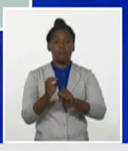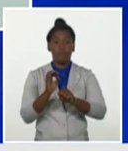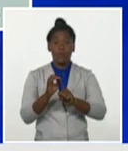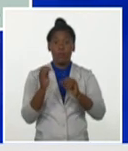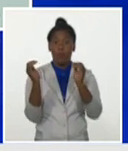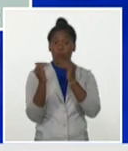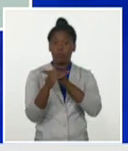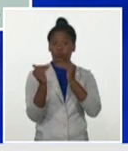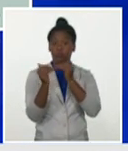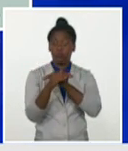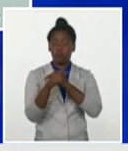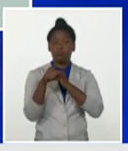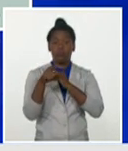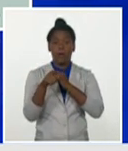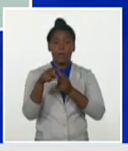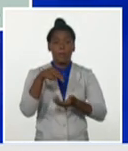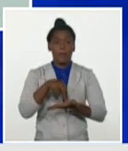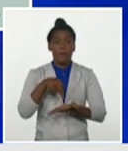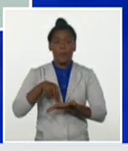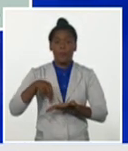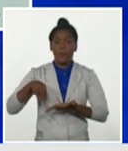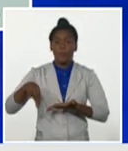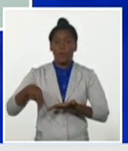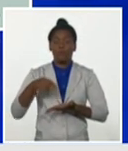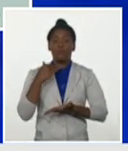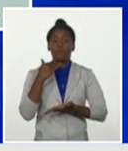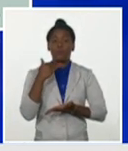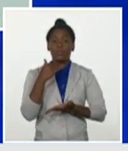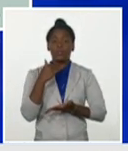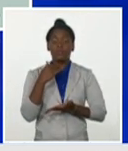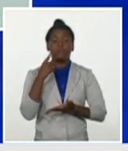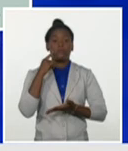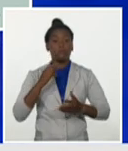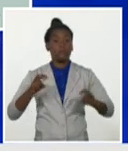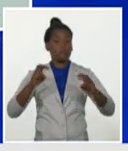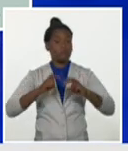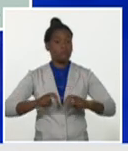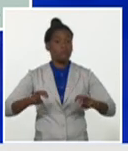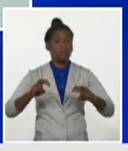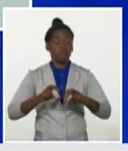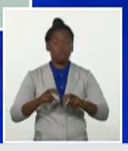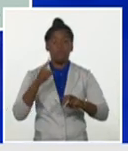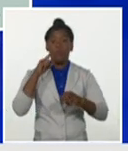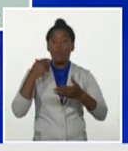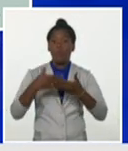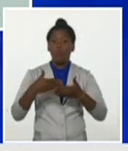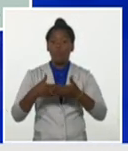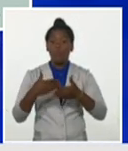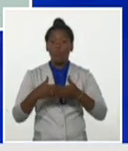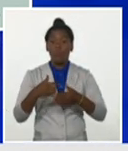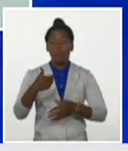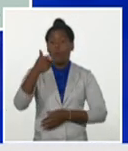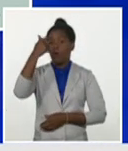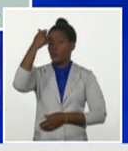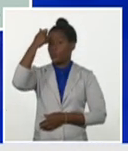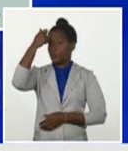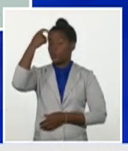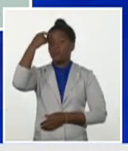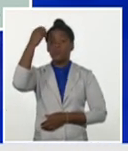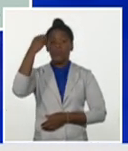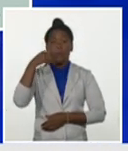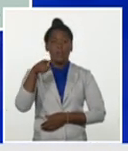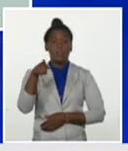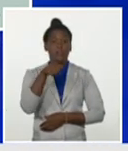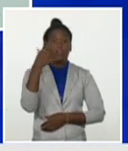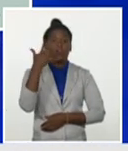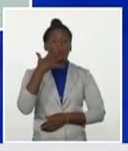tránsito, como muchas veces ocurre, para poder controlar la transmisión que